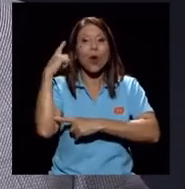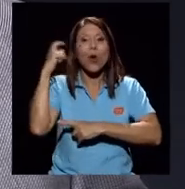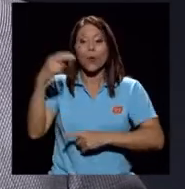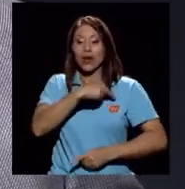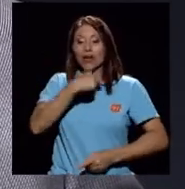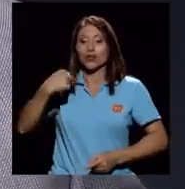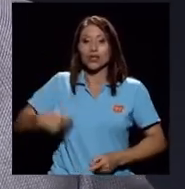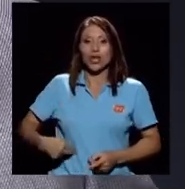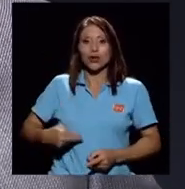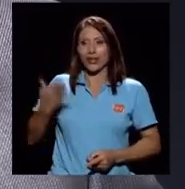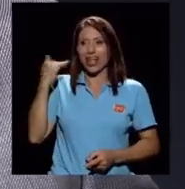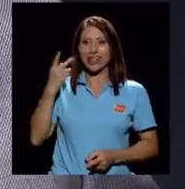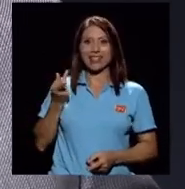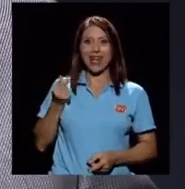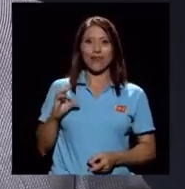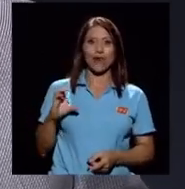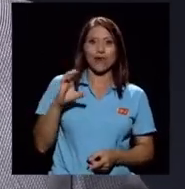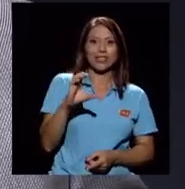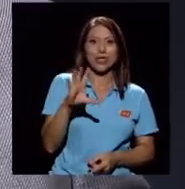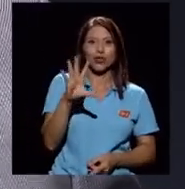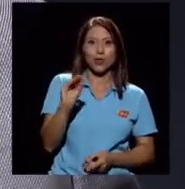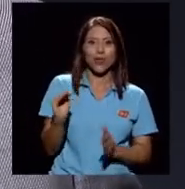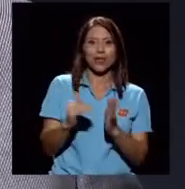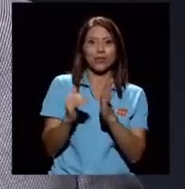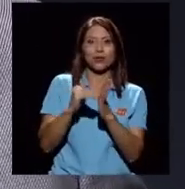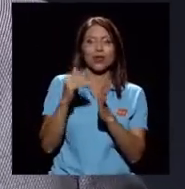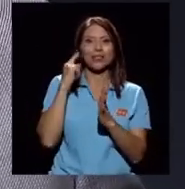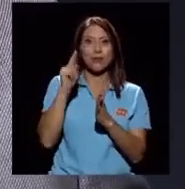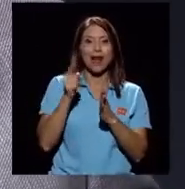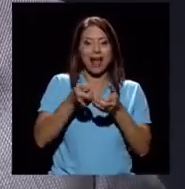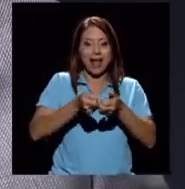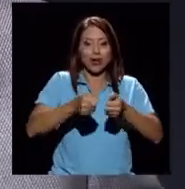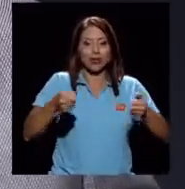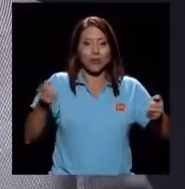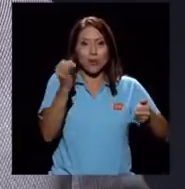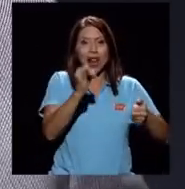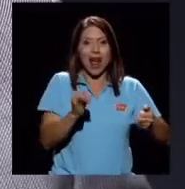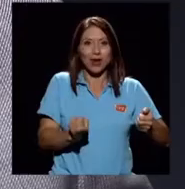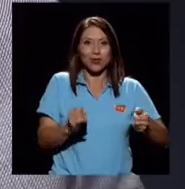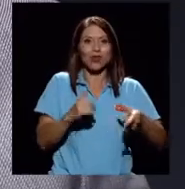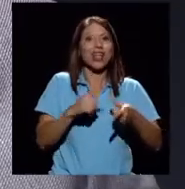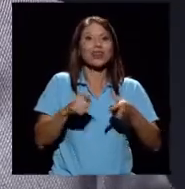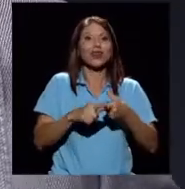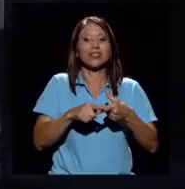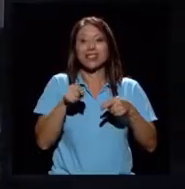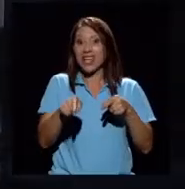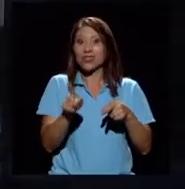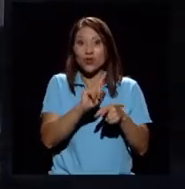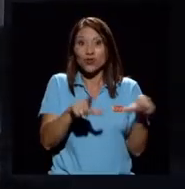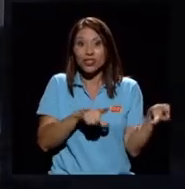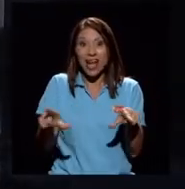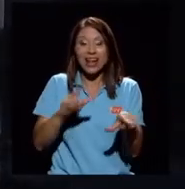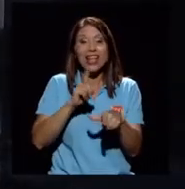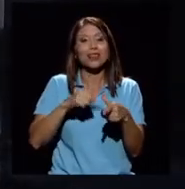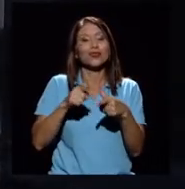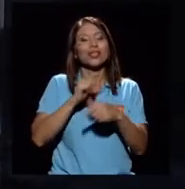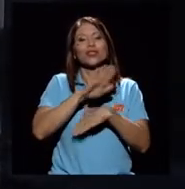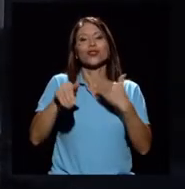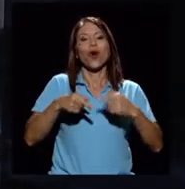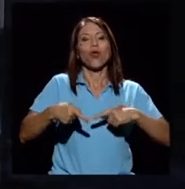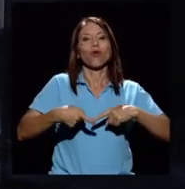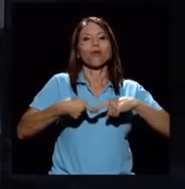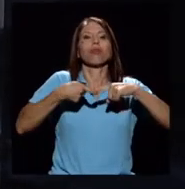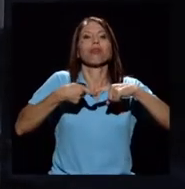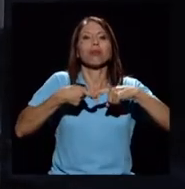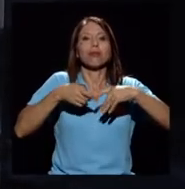planos vemos aquí entonces como yo no sé la verdad entonces todos estaban avisadas atípico injusto rica no no es una tristeza pero